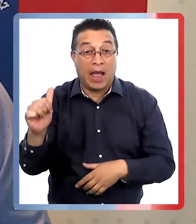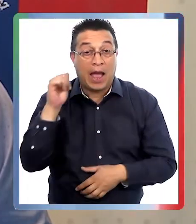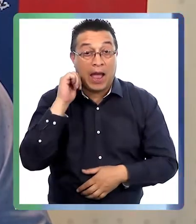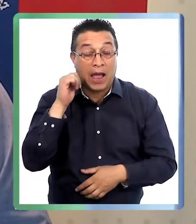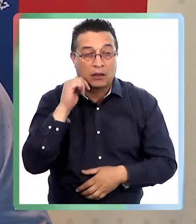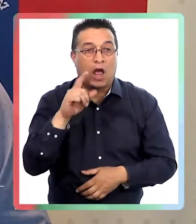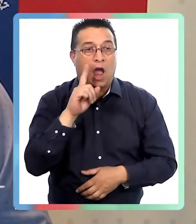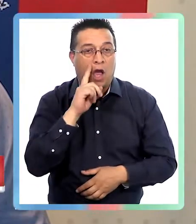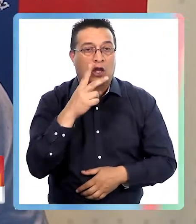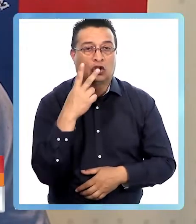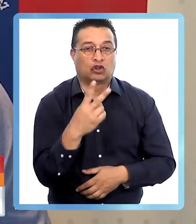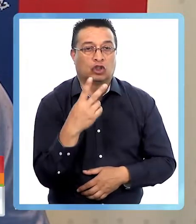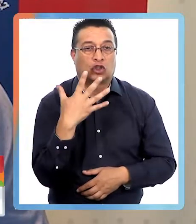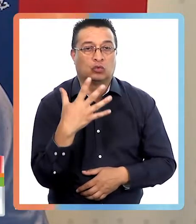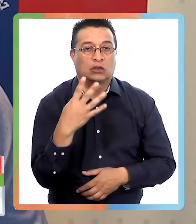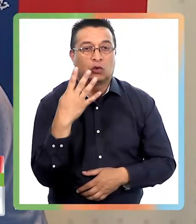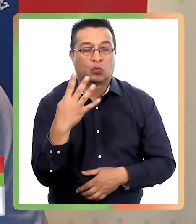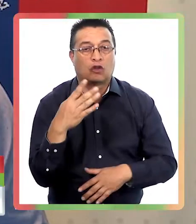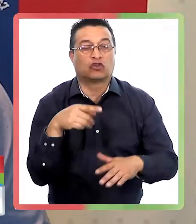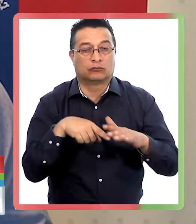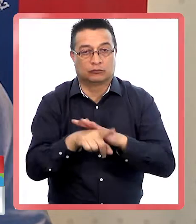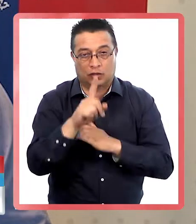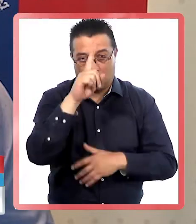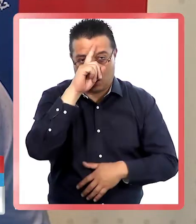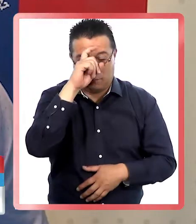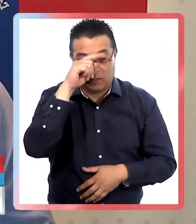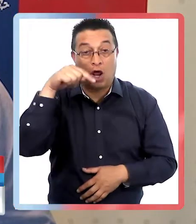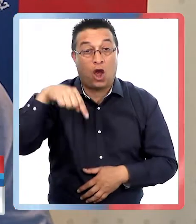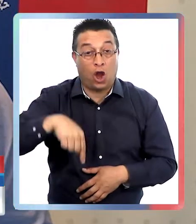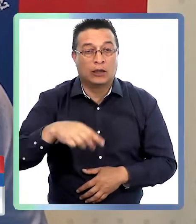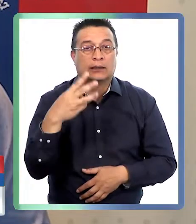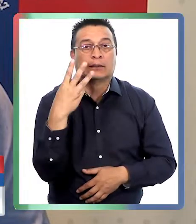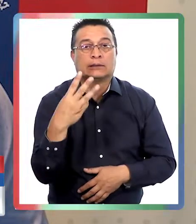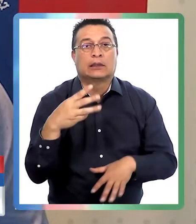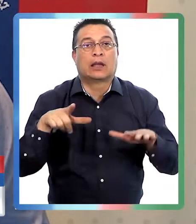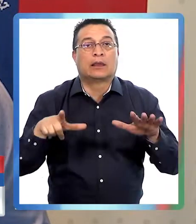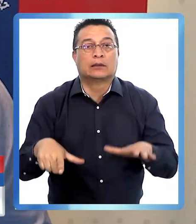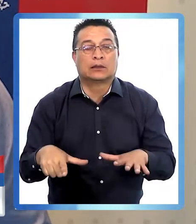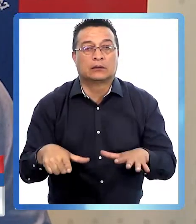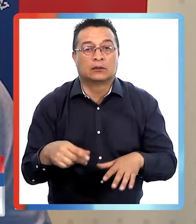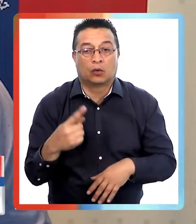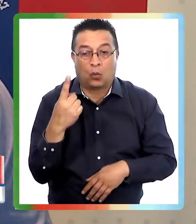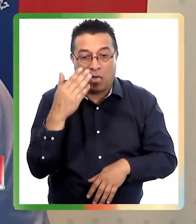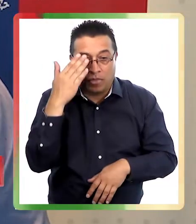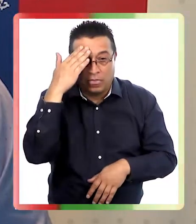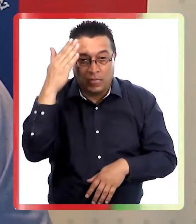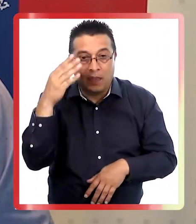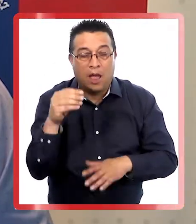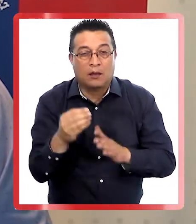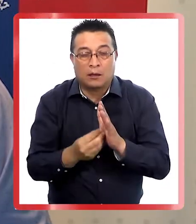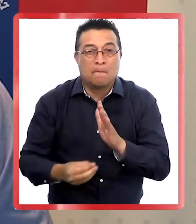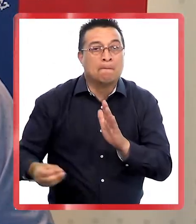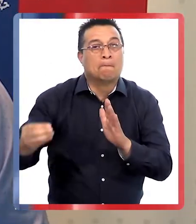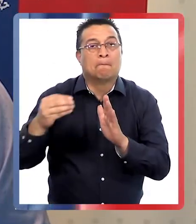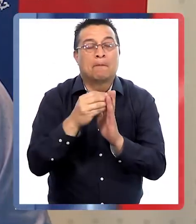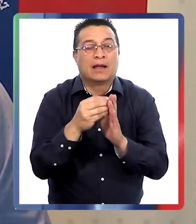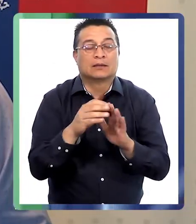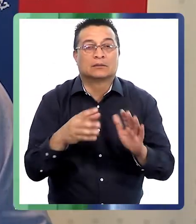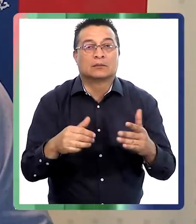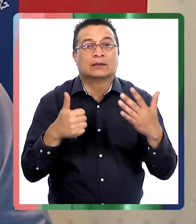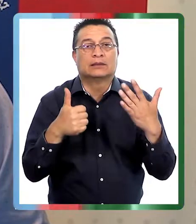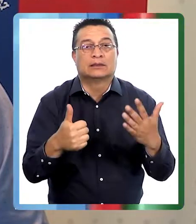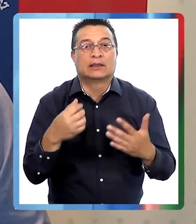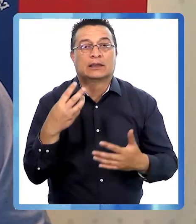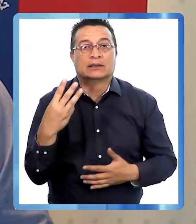teníamos 254 pacientes hospitalizados, hoy 317. En menos de 24 horas tuvimos un alza de